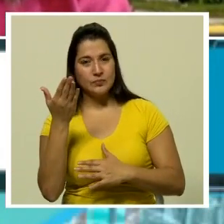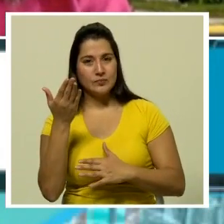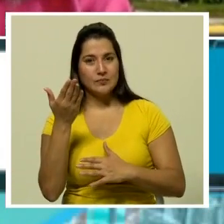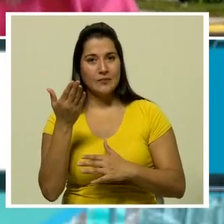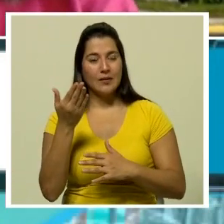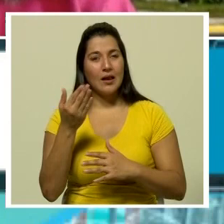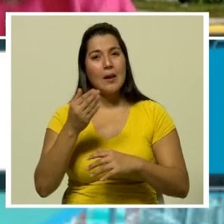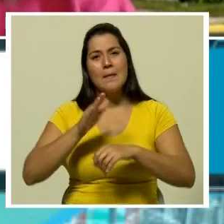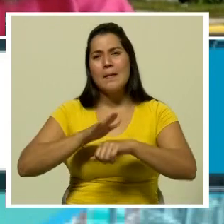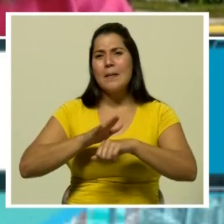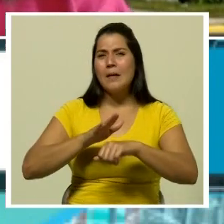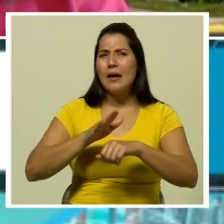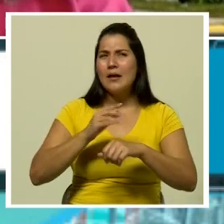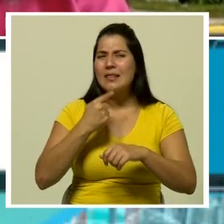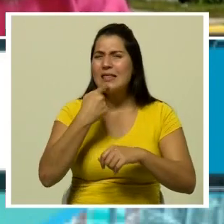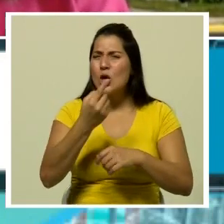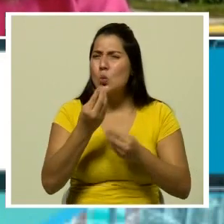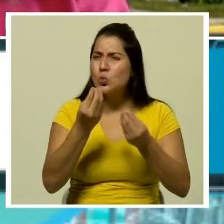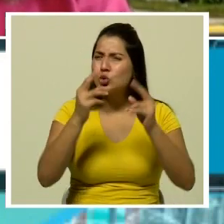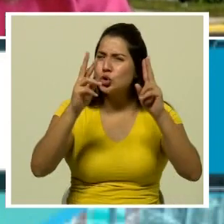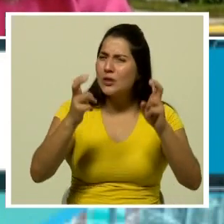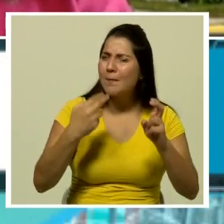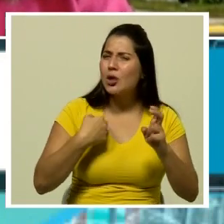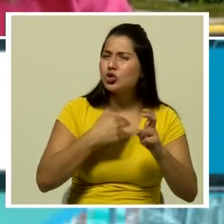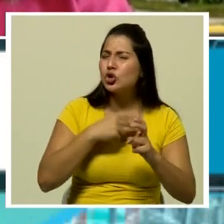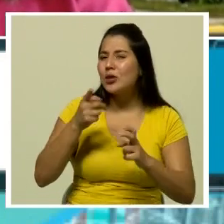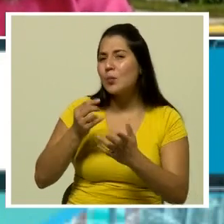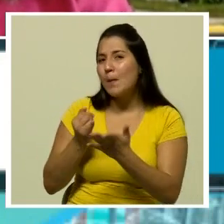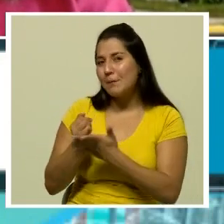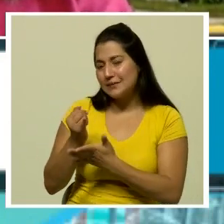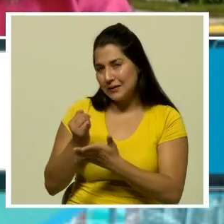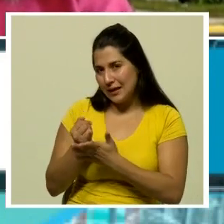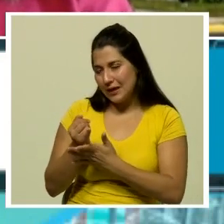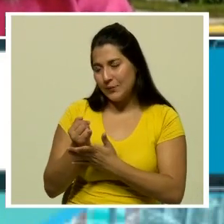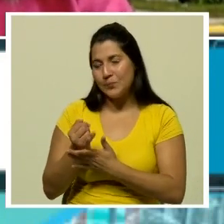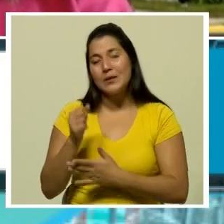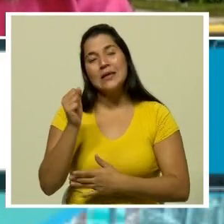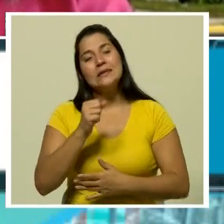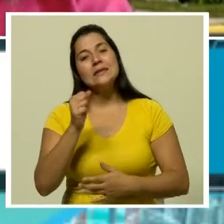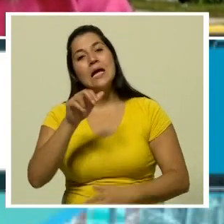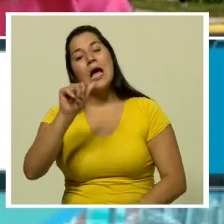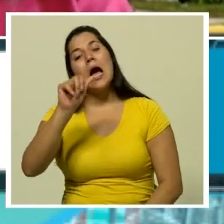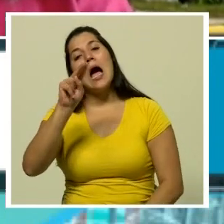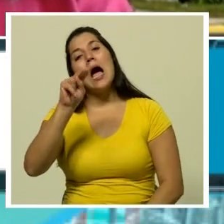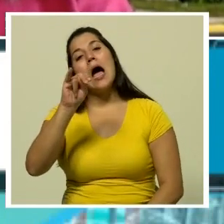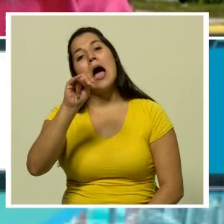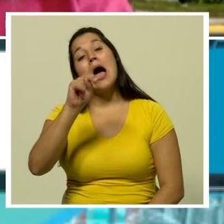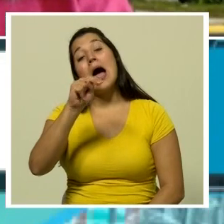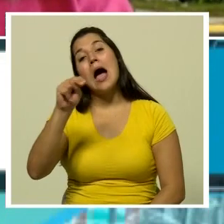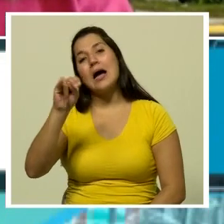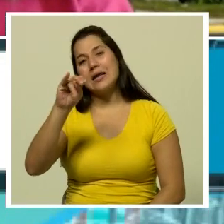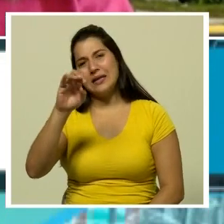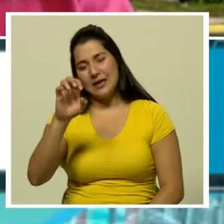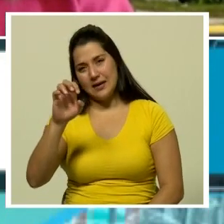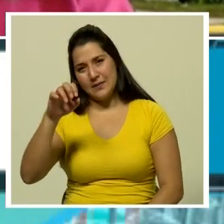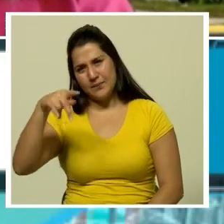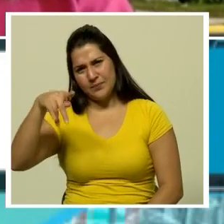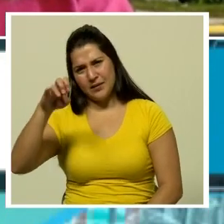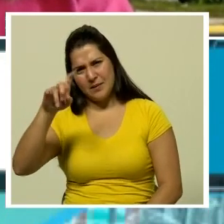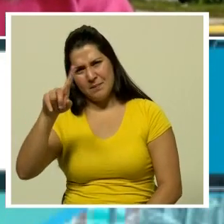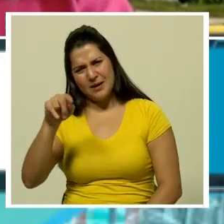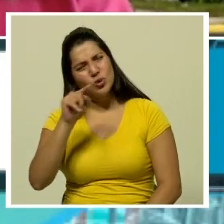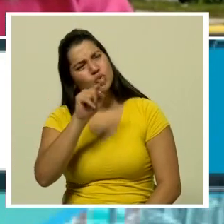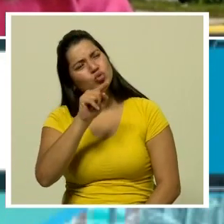la prensa profesional va a tener que abordar. justamente, Ani Pérez, ¿cómo ves la cobertura informativa que